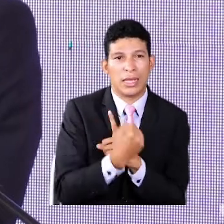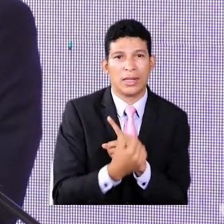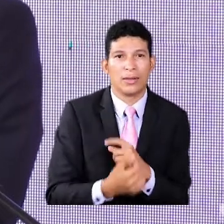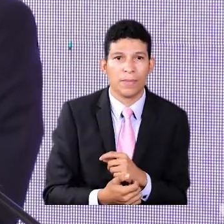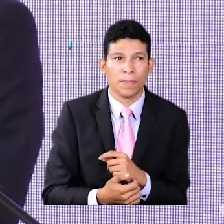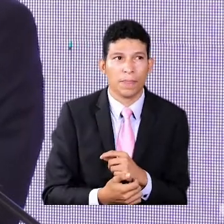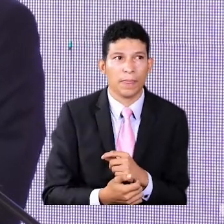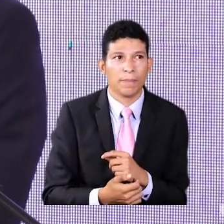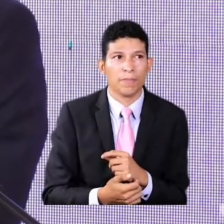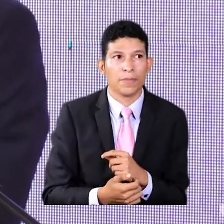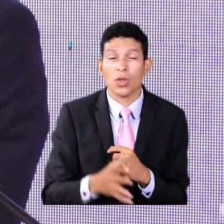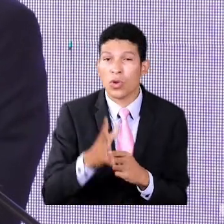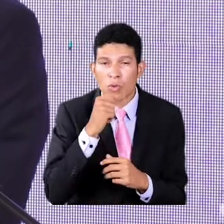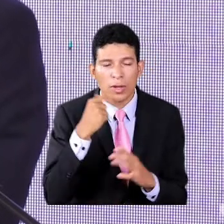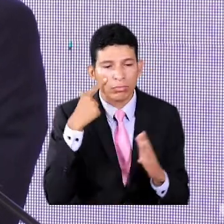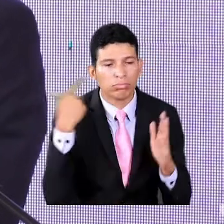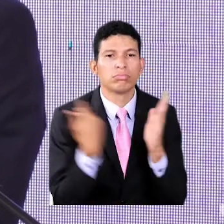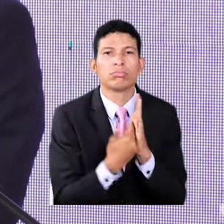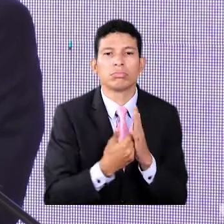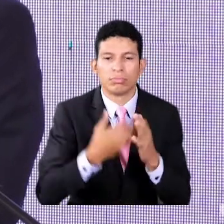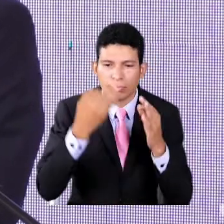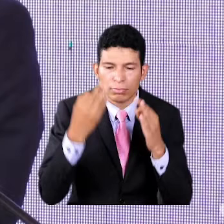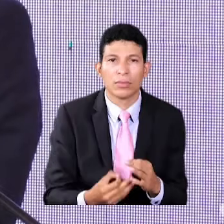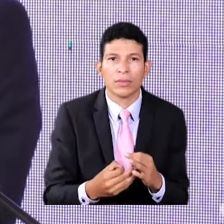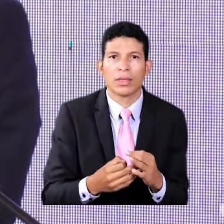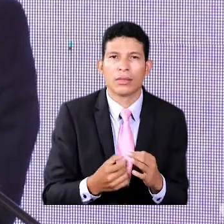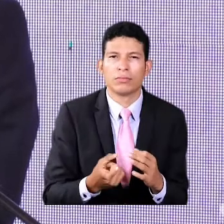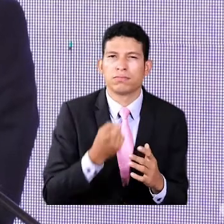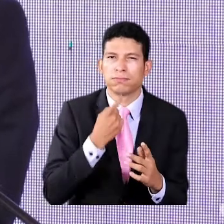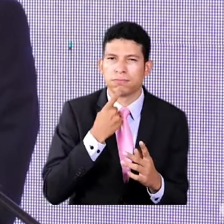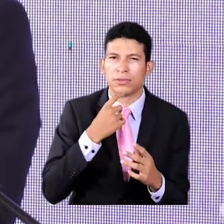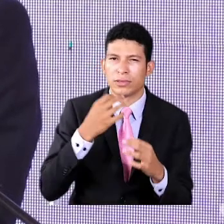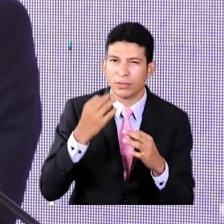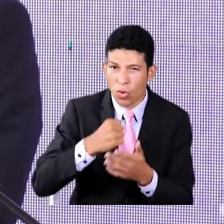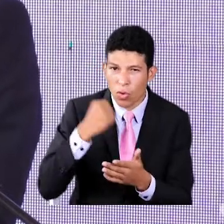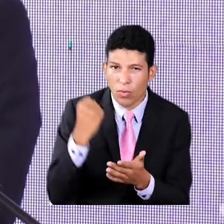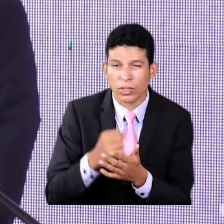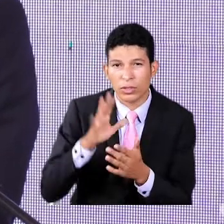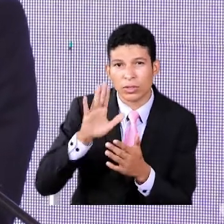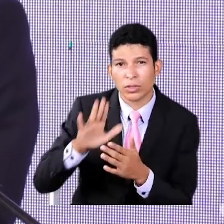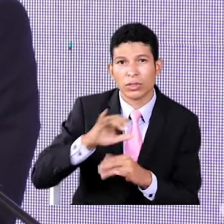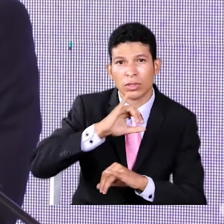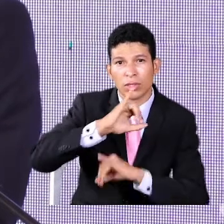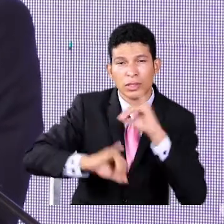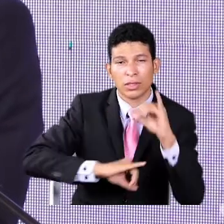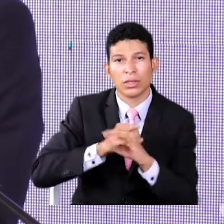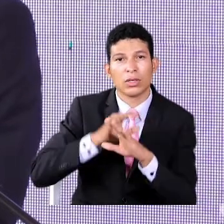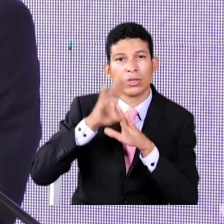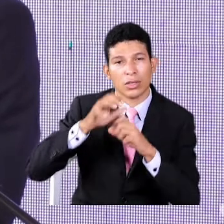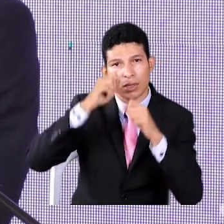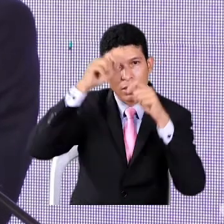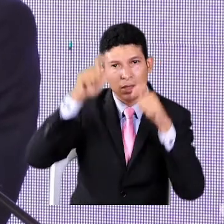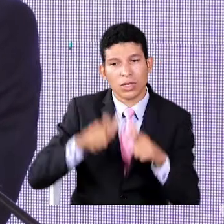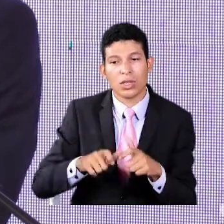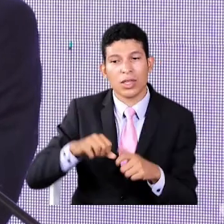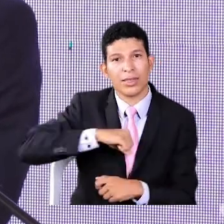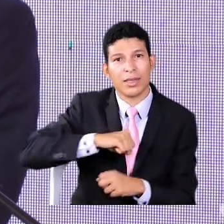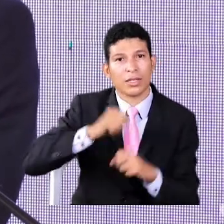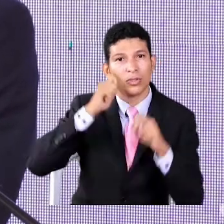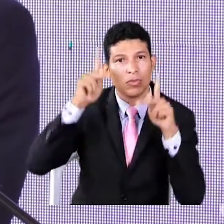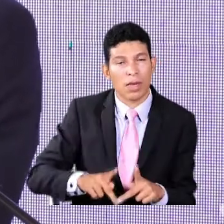no ser confrontadas están cumpliendo con las obligaciones internas internacionales del estado en materia de derechos humanos